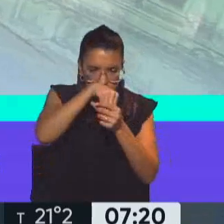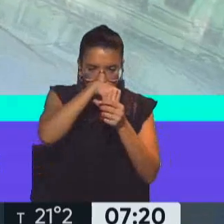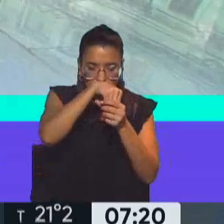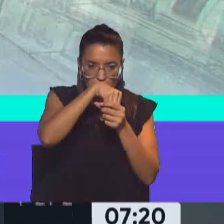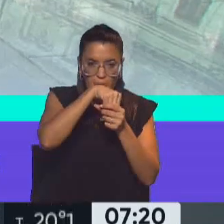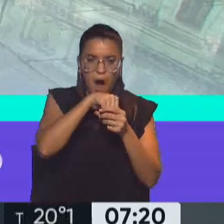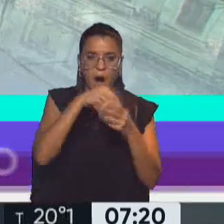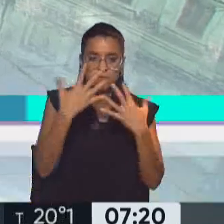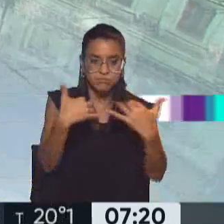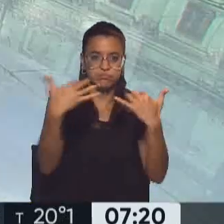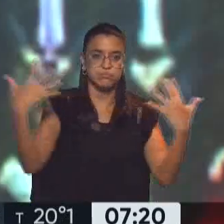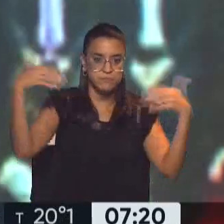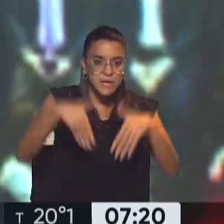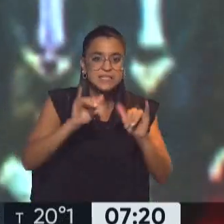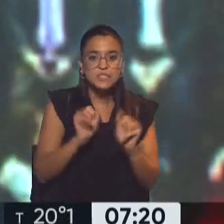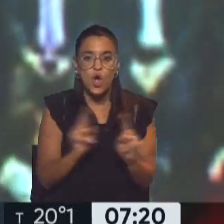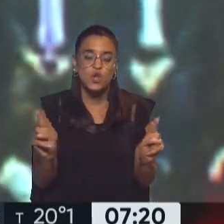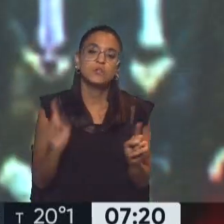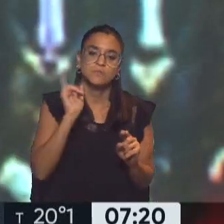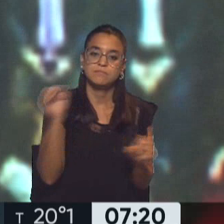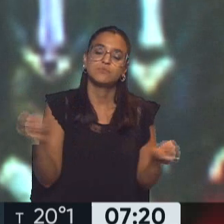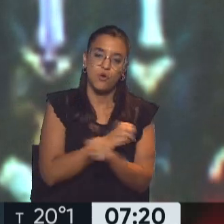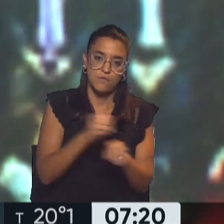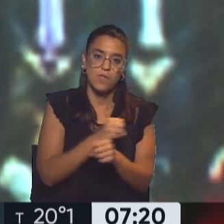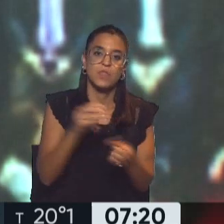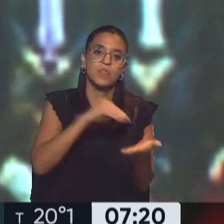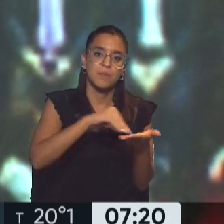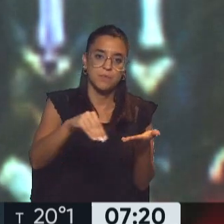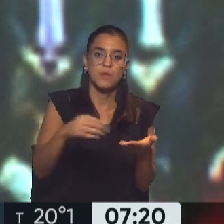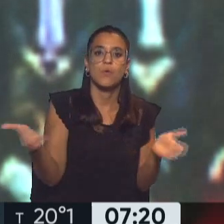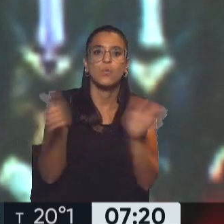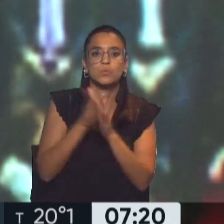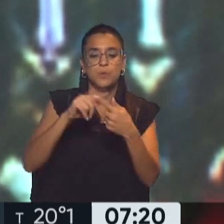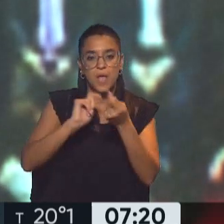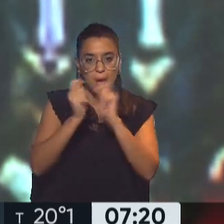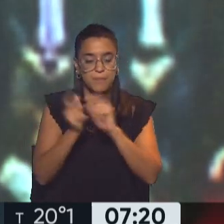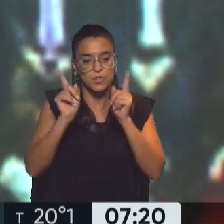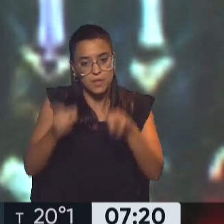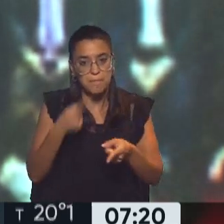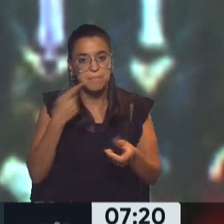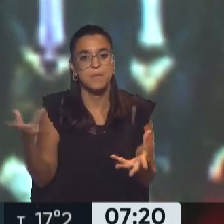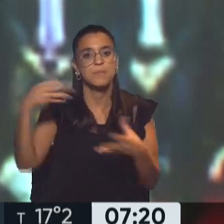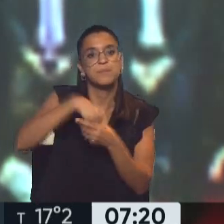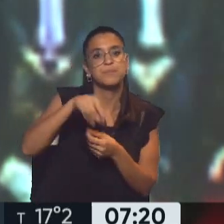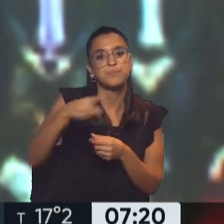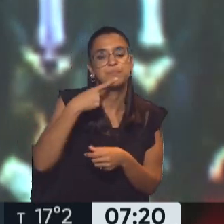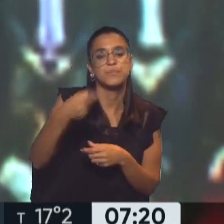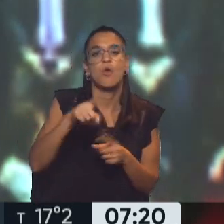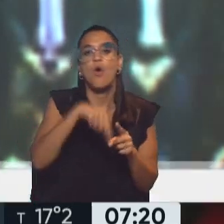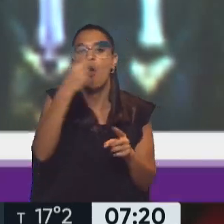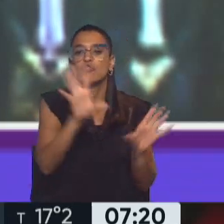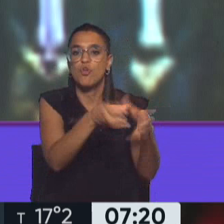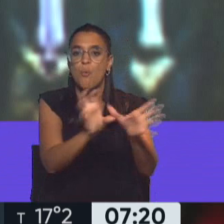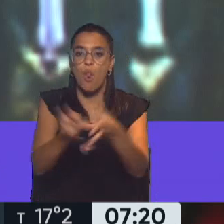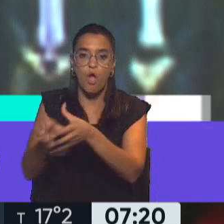¿da quórum o no da quórum? Da quórum, lo confirmaron los diputados de Juntos por el Cambio, también se van a sumar a la sesión los otros